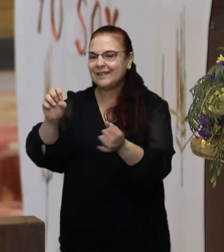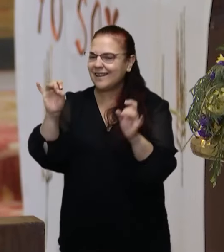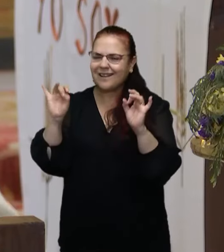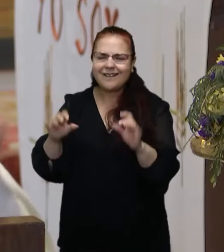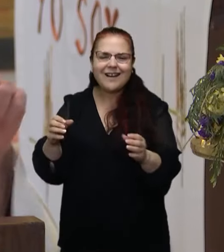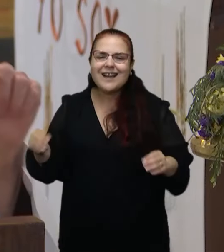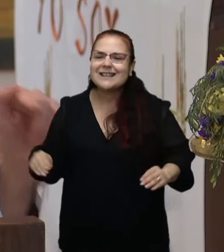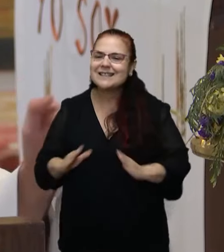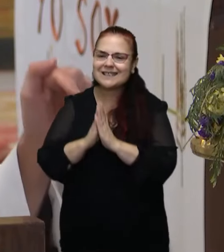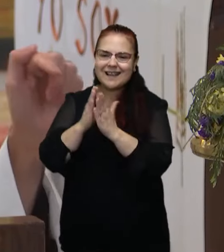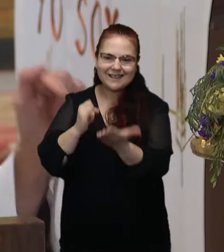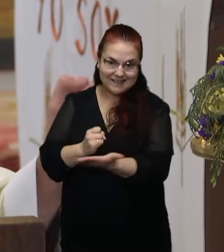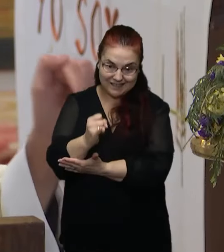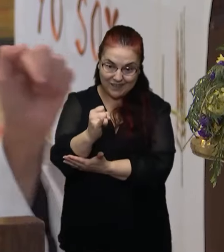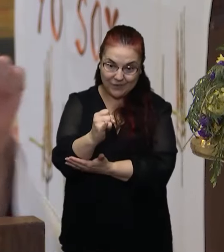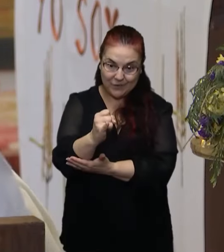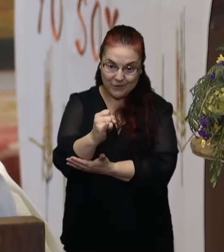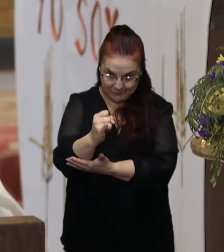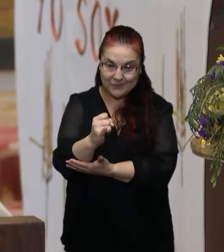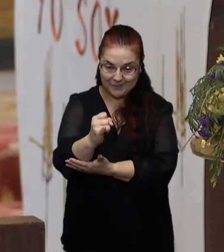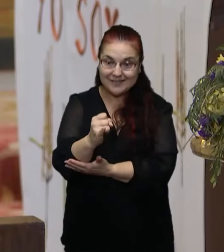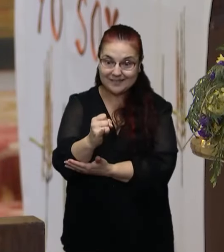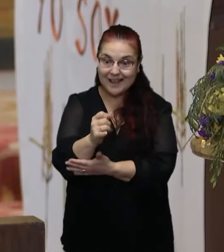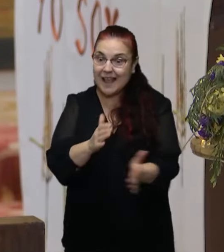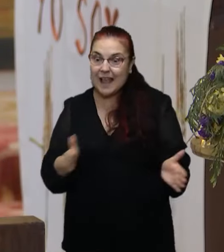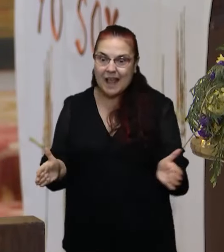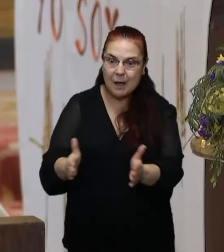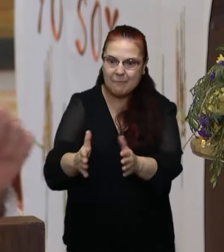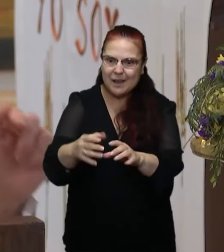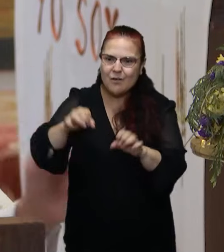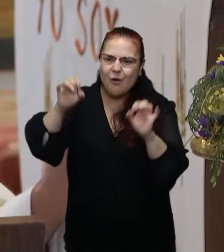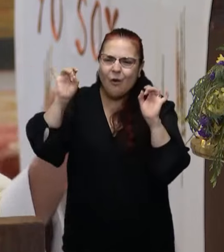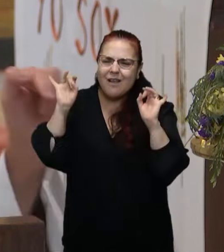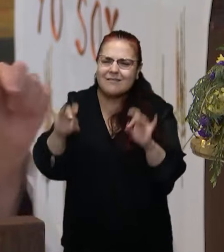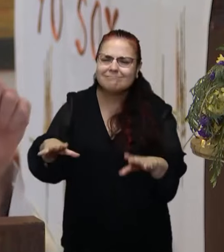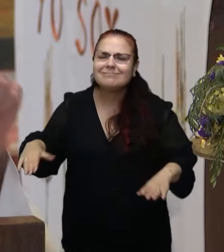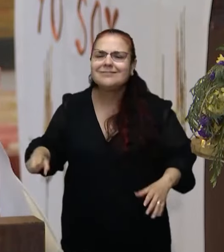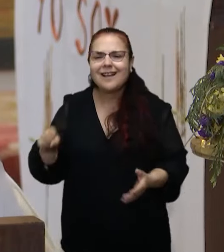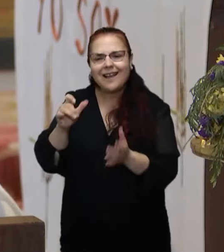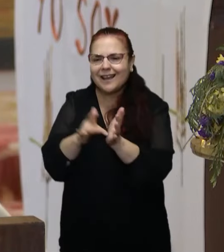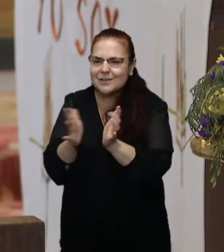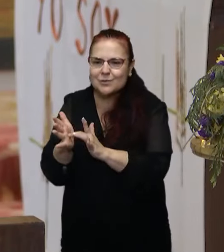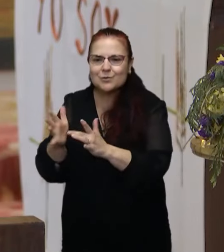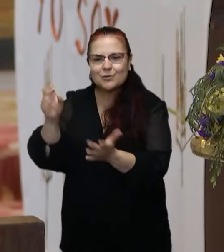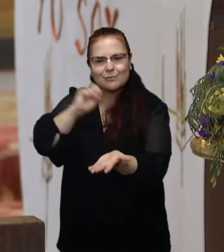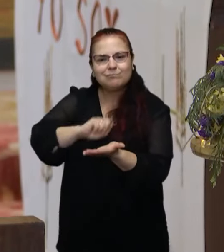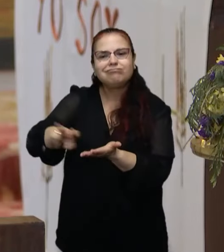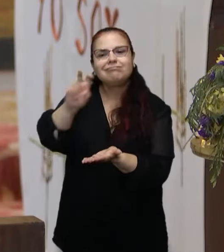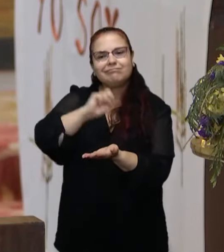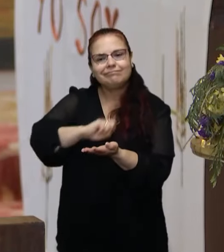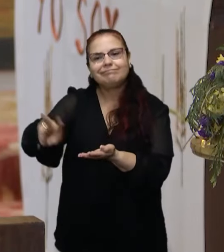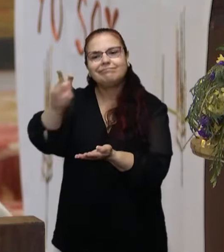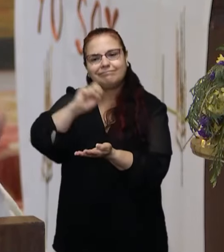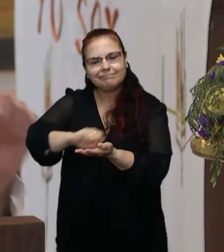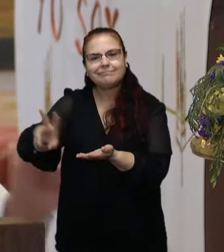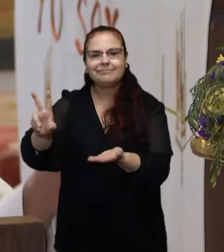Labrador, el camino que recorrió el propio Jesús, por el camino de la humildad vino a nosotros